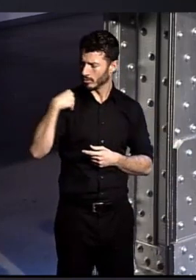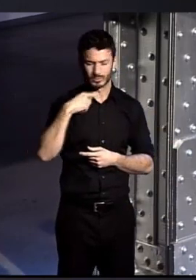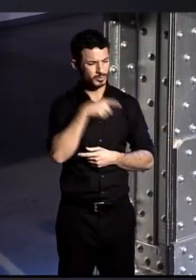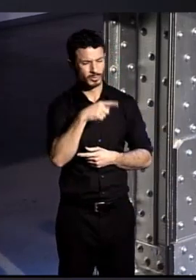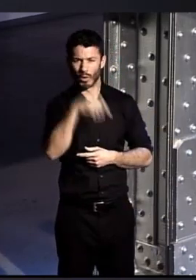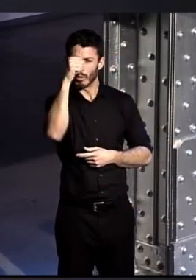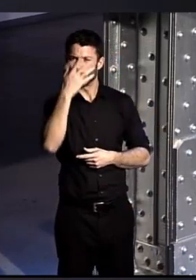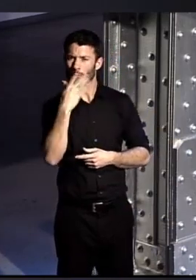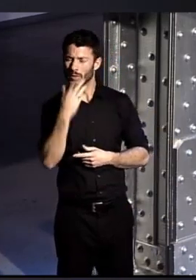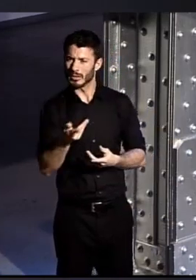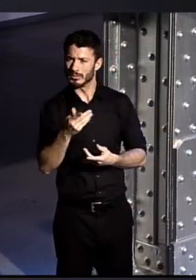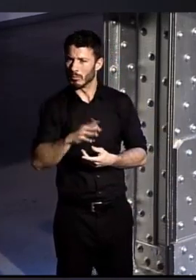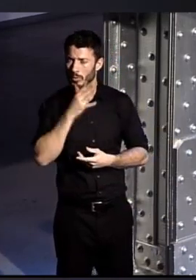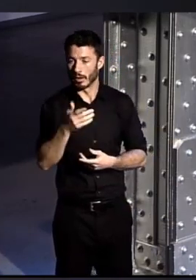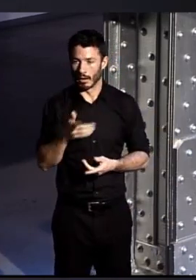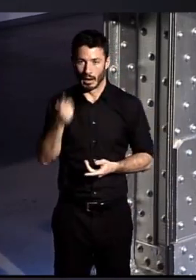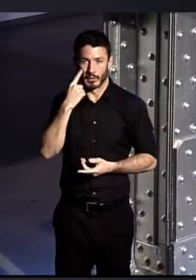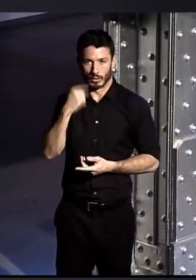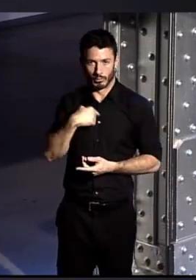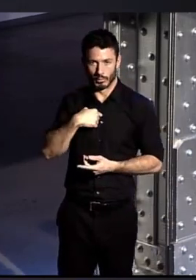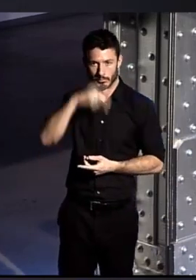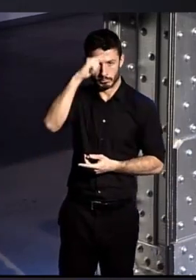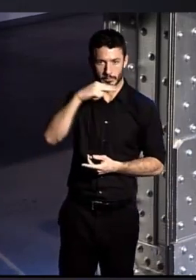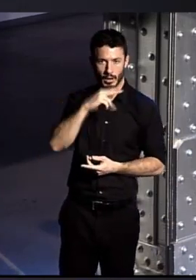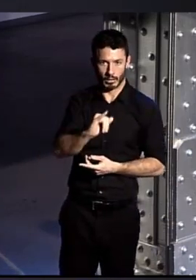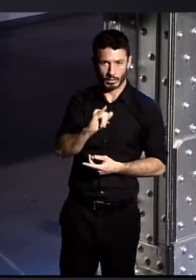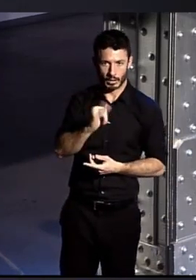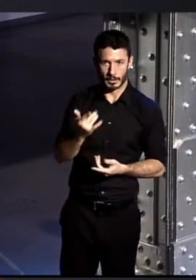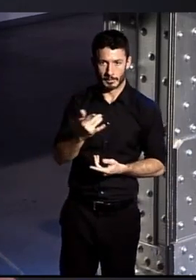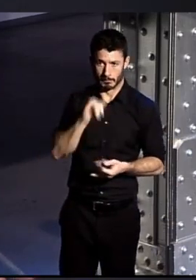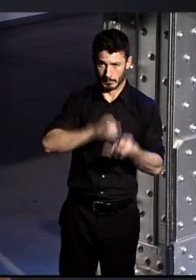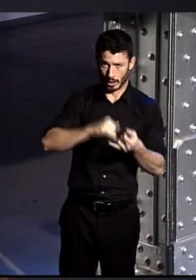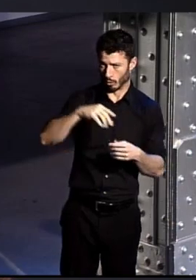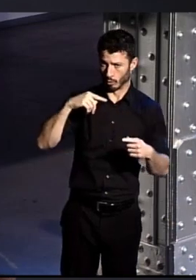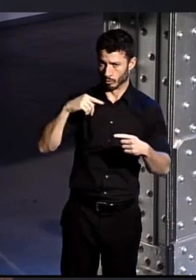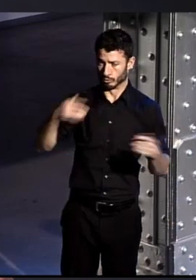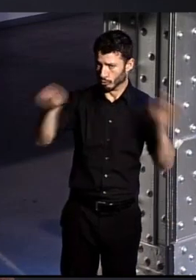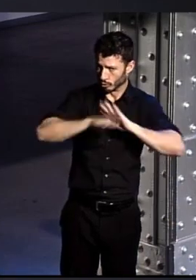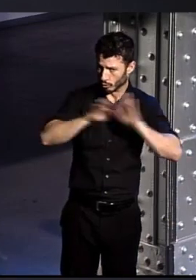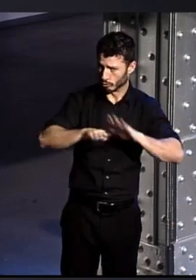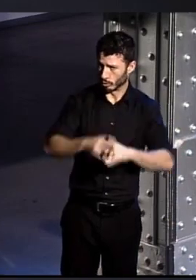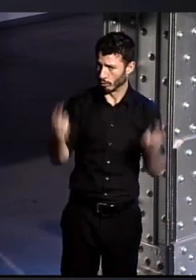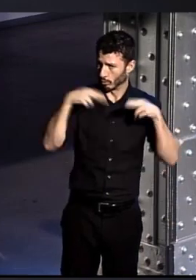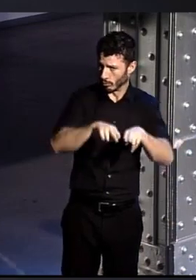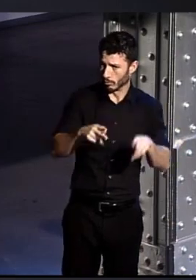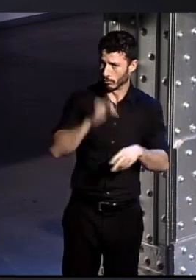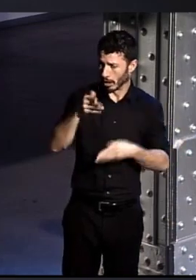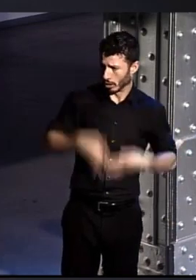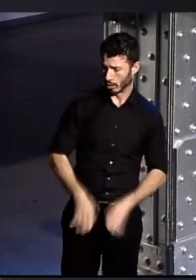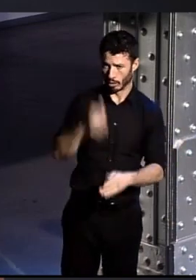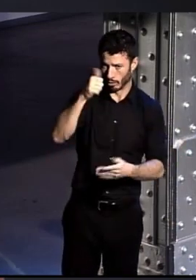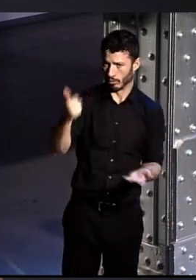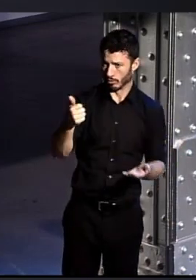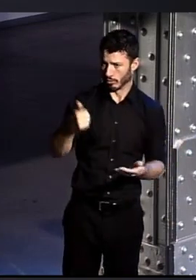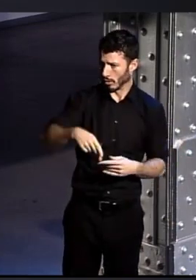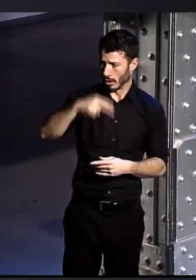hombre, tengo un padre, tengo un hijo, duermo todas las noches con uno. ¿Cómo no voy a conocer a los hombres? Si estoy rodeada